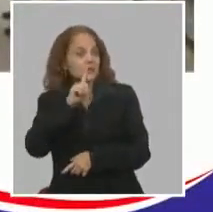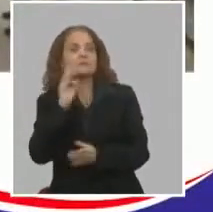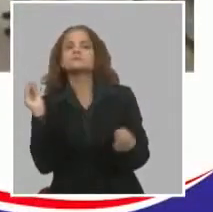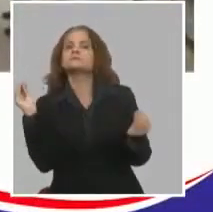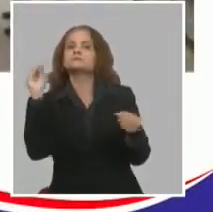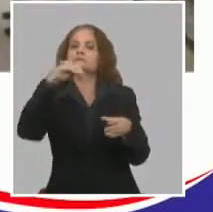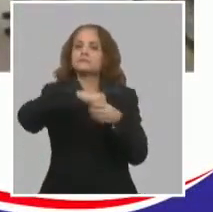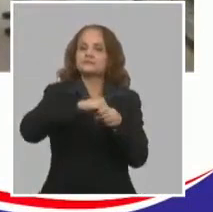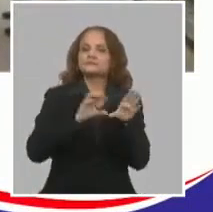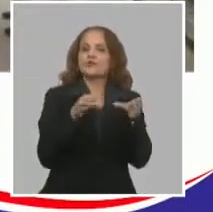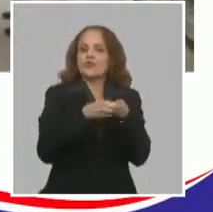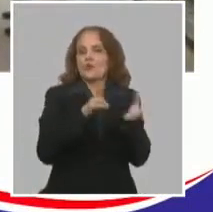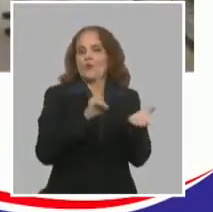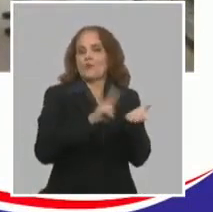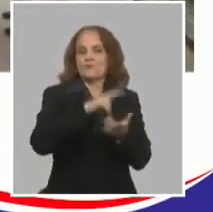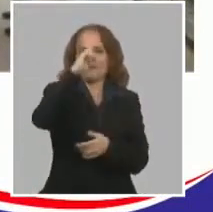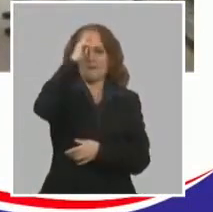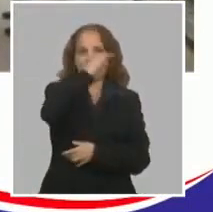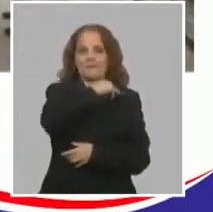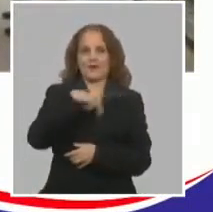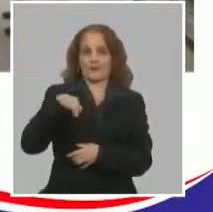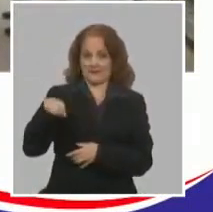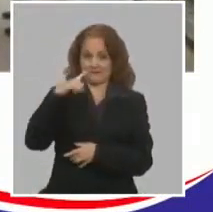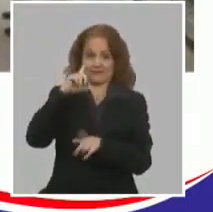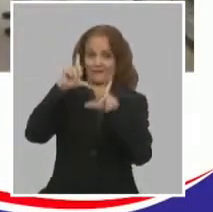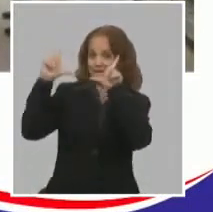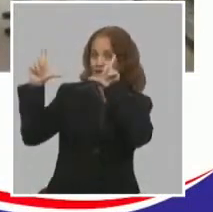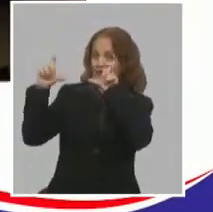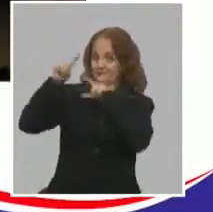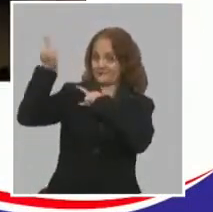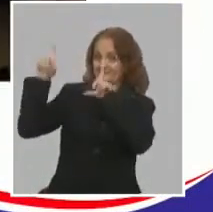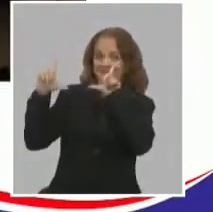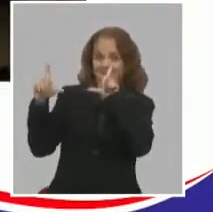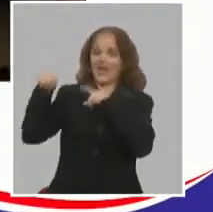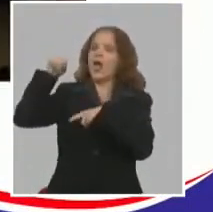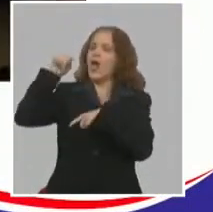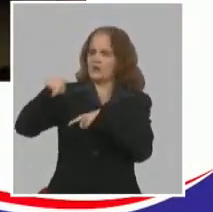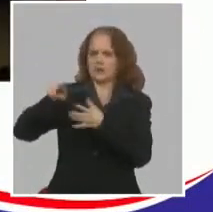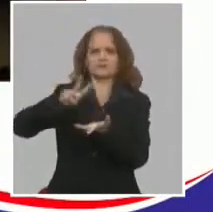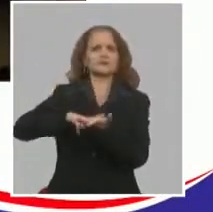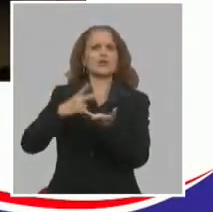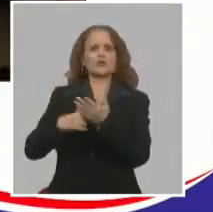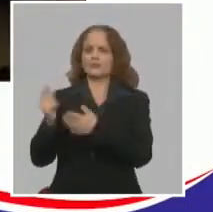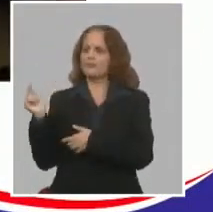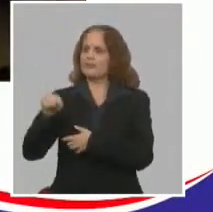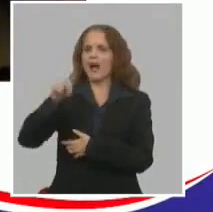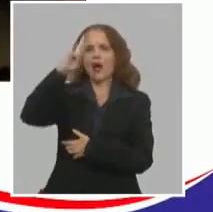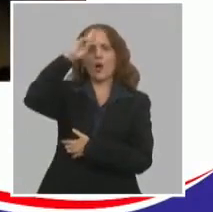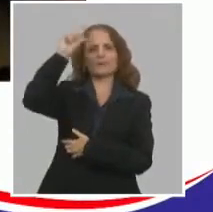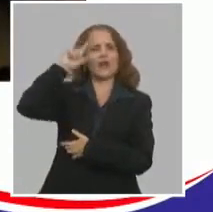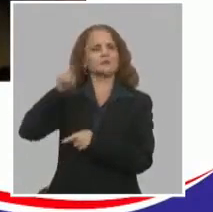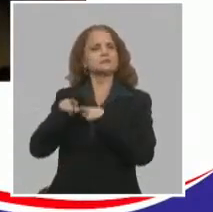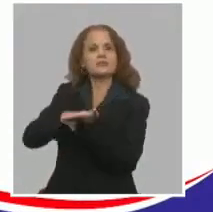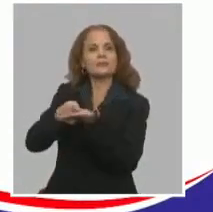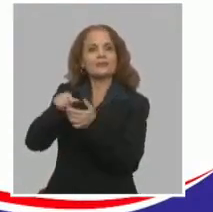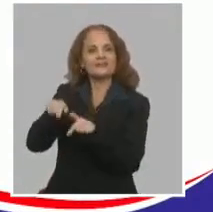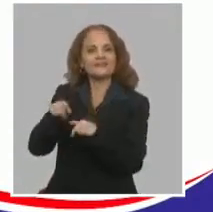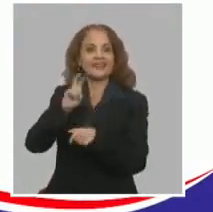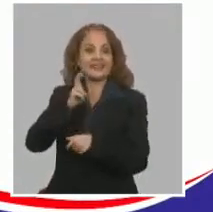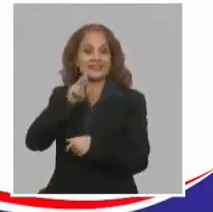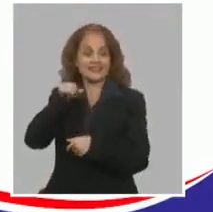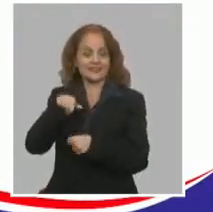y desde la primera foto que podemos ver ahí, ellos están prácticamente desde el primer día que vamos al hospital. Estos muchachos